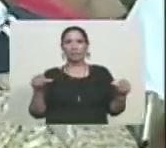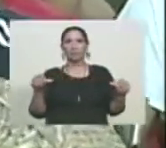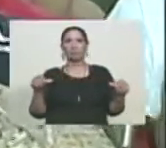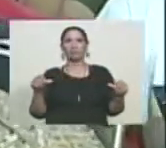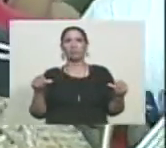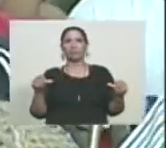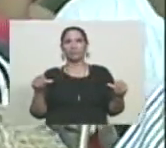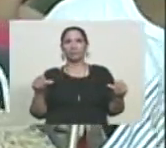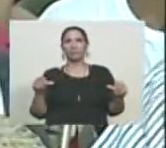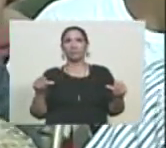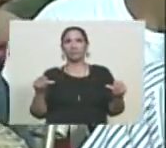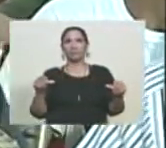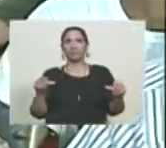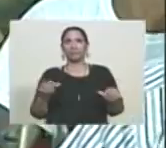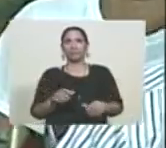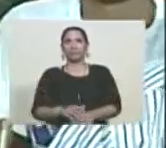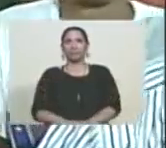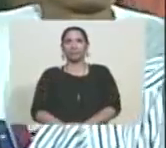Apenas.